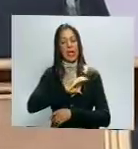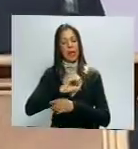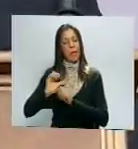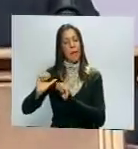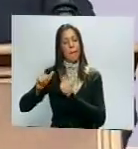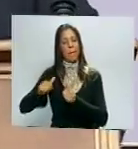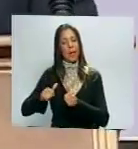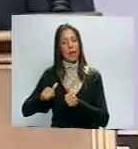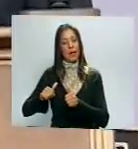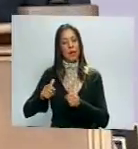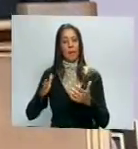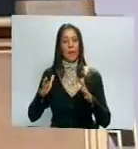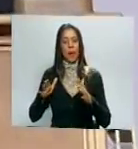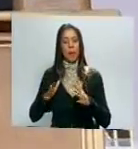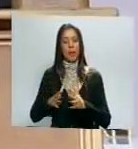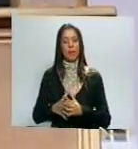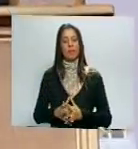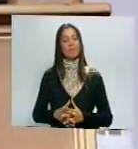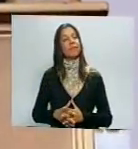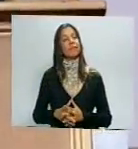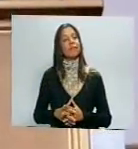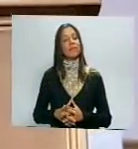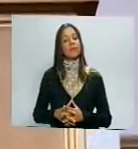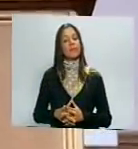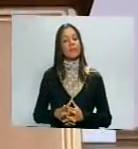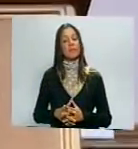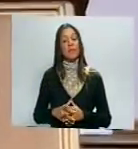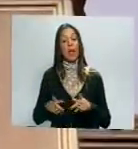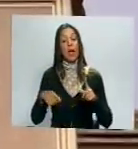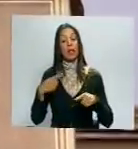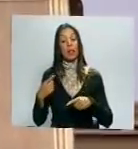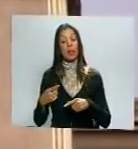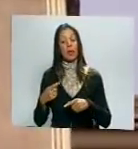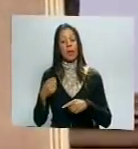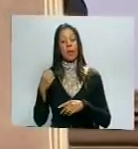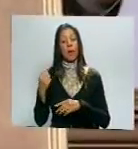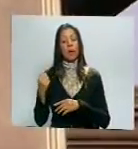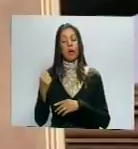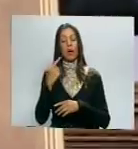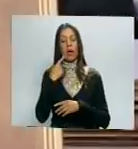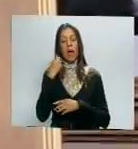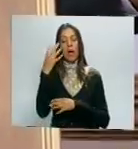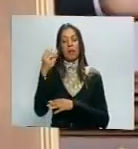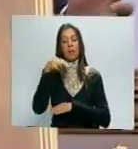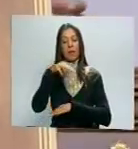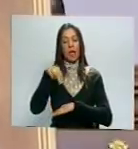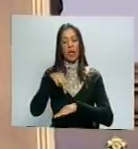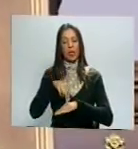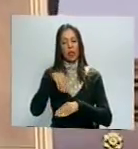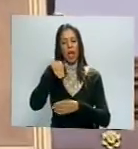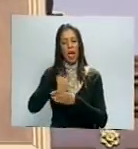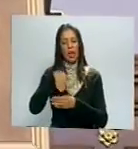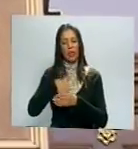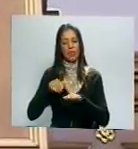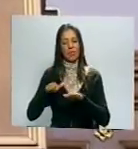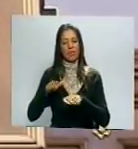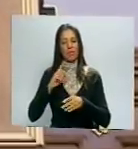2017, mejor dicho, luego de la derrota en la Asamblea Nacional Constituyente, en la Asamblea Nacional del año